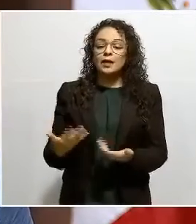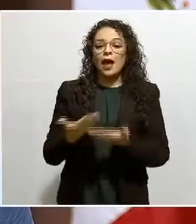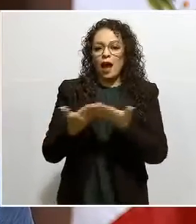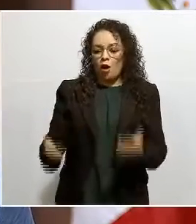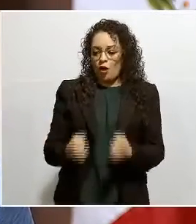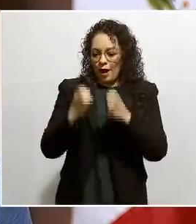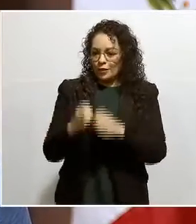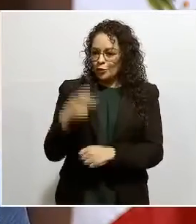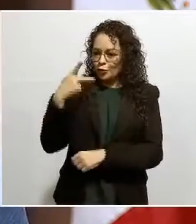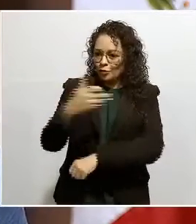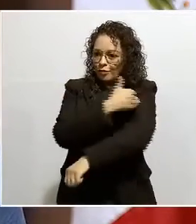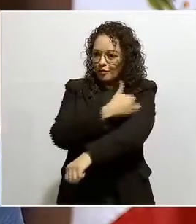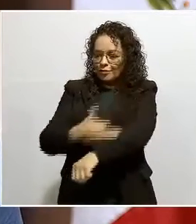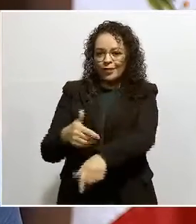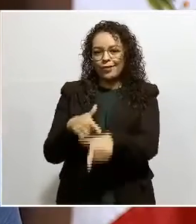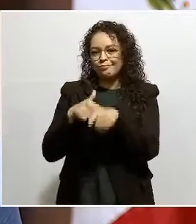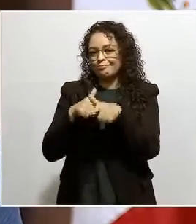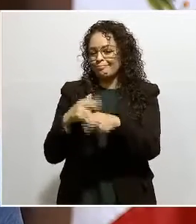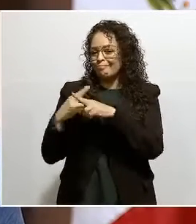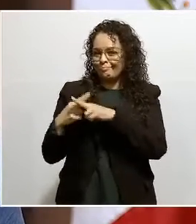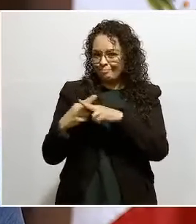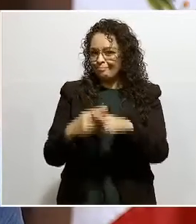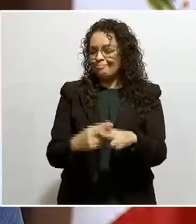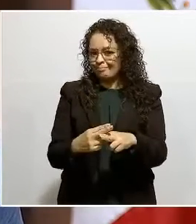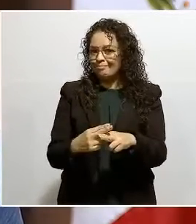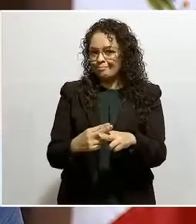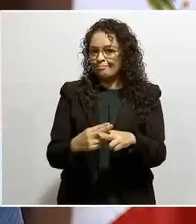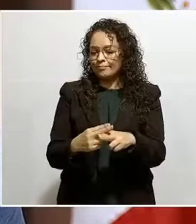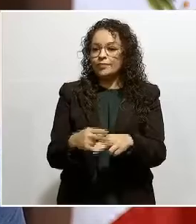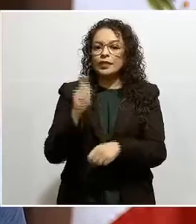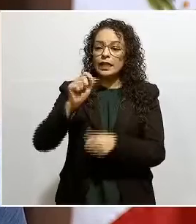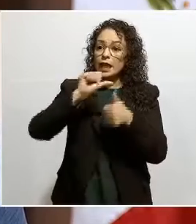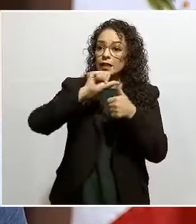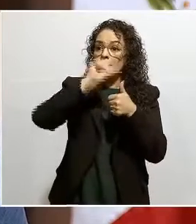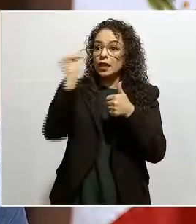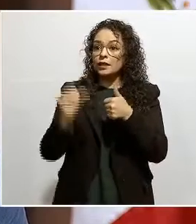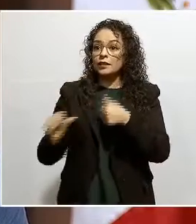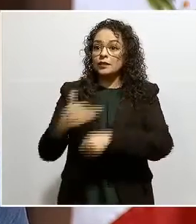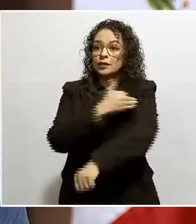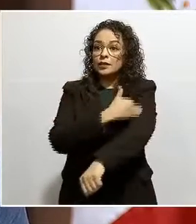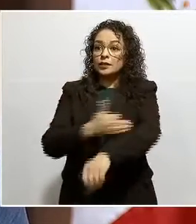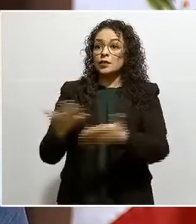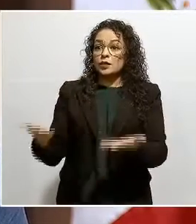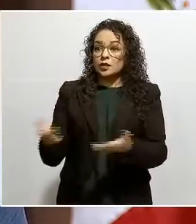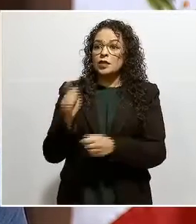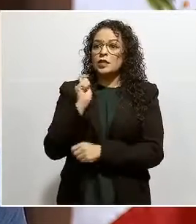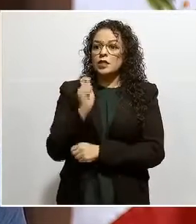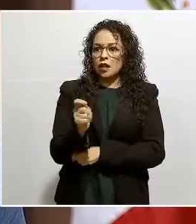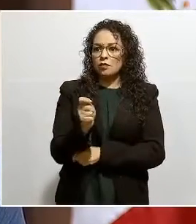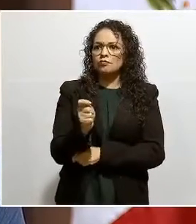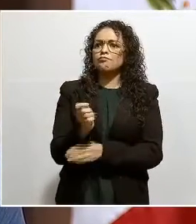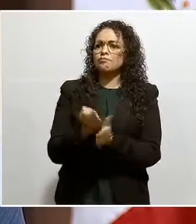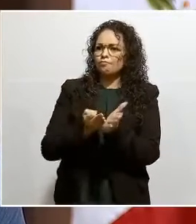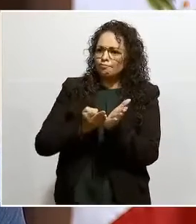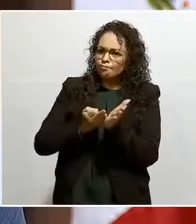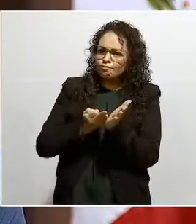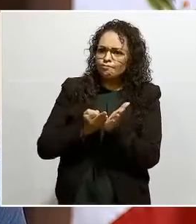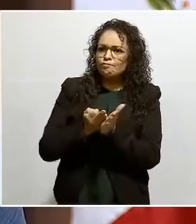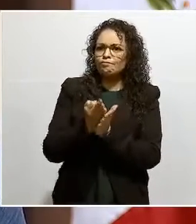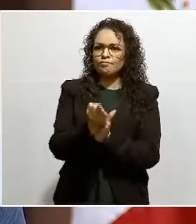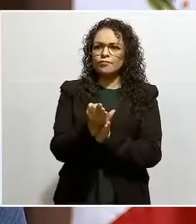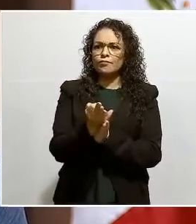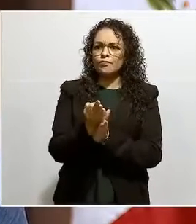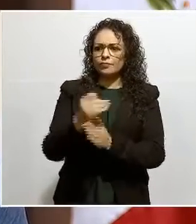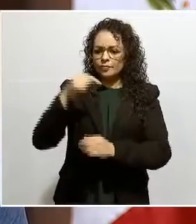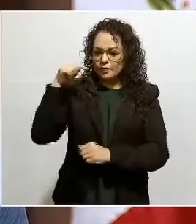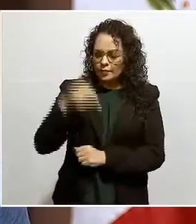presente. Familia también de artistas. Uno de ellos es quien, fiel a su tío, a su convicción de hacer un país con